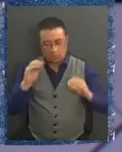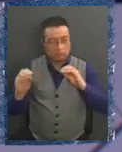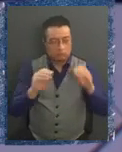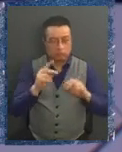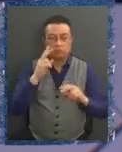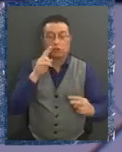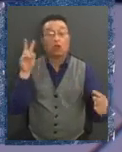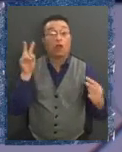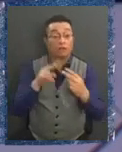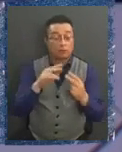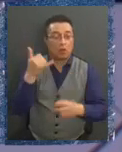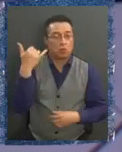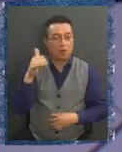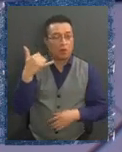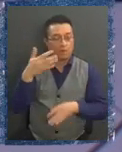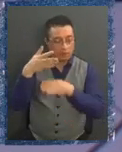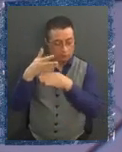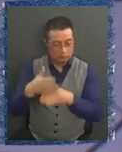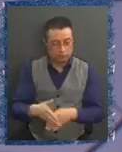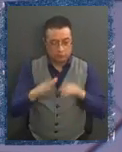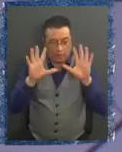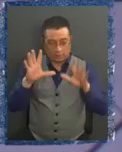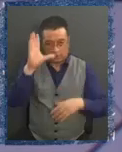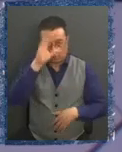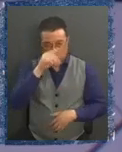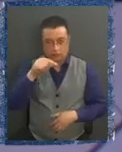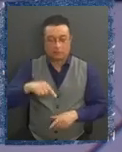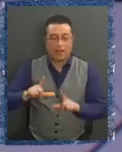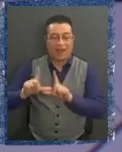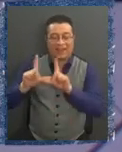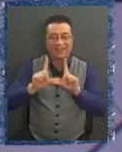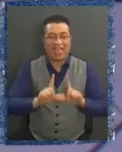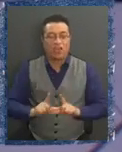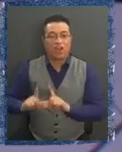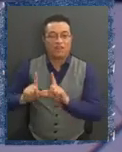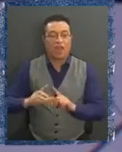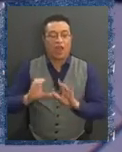encontramos todos los jueves a las 10 de la noche aquí en Radiografía Constitucional. Que esté muy bien. Buenas noches.